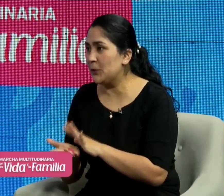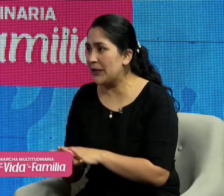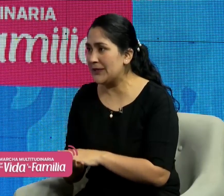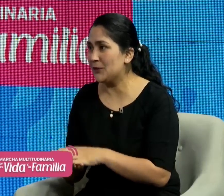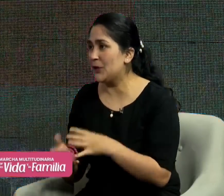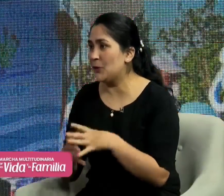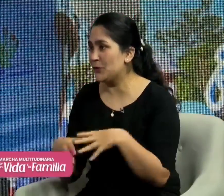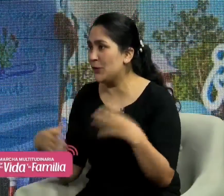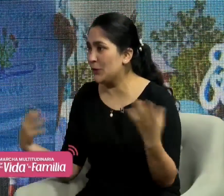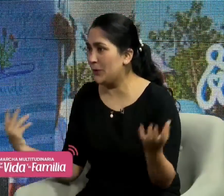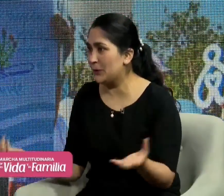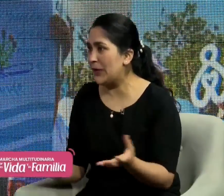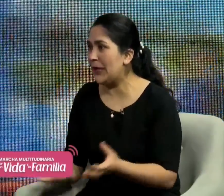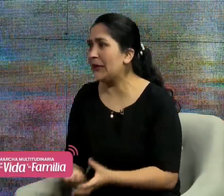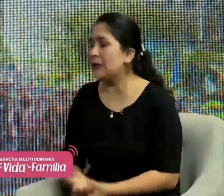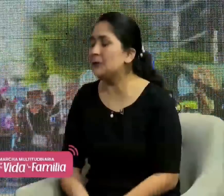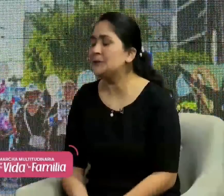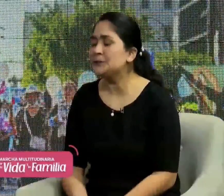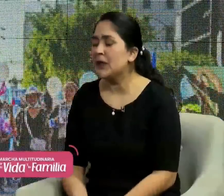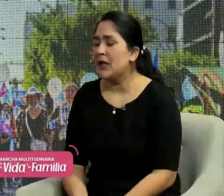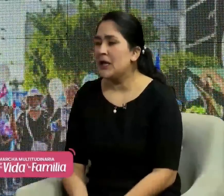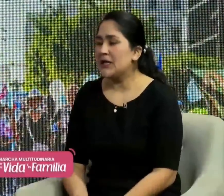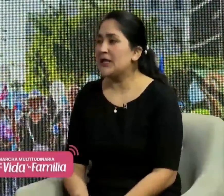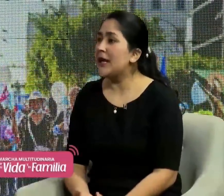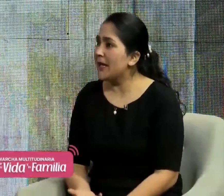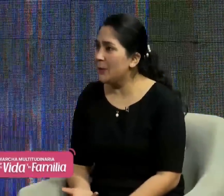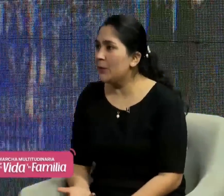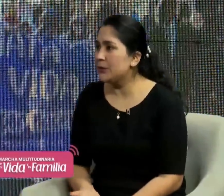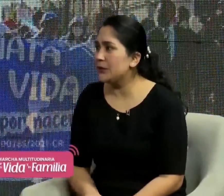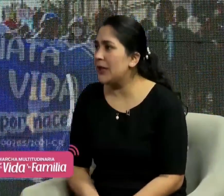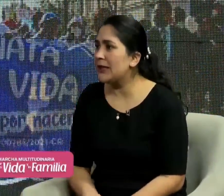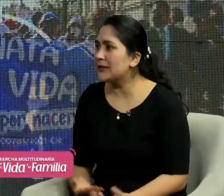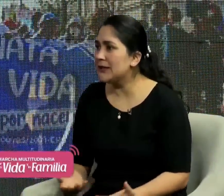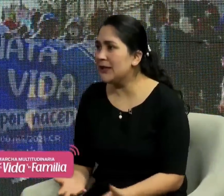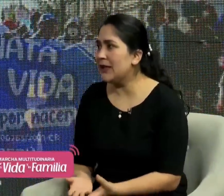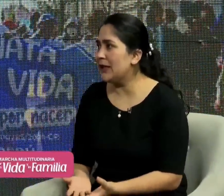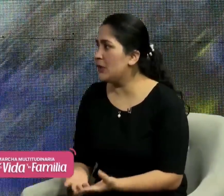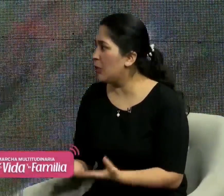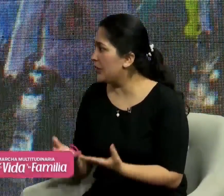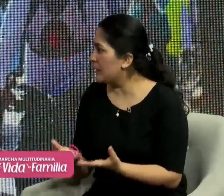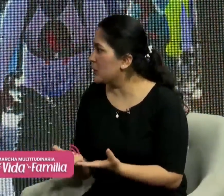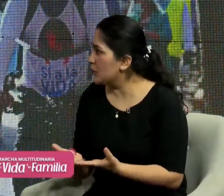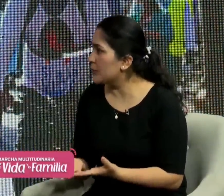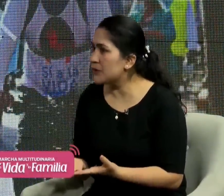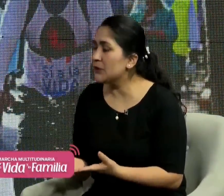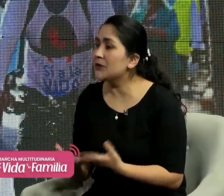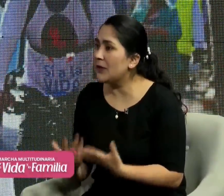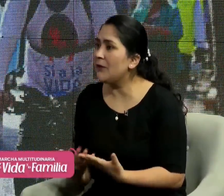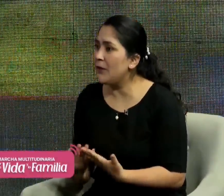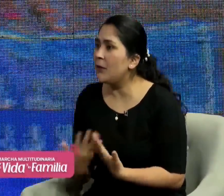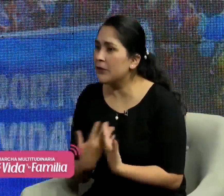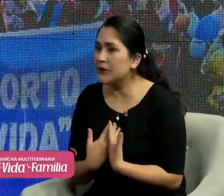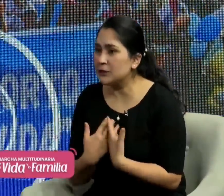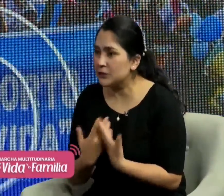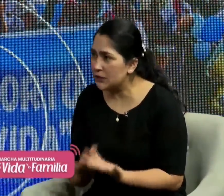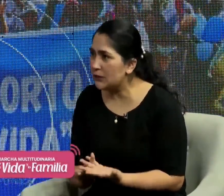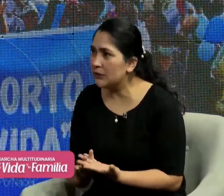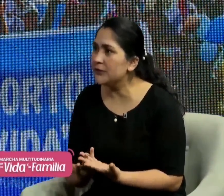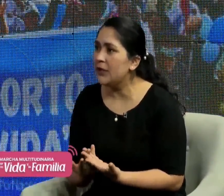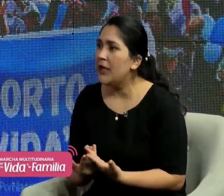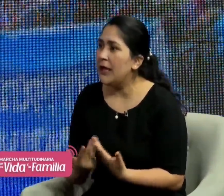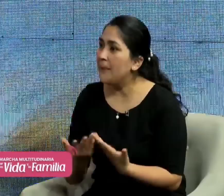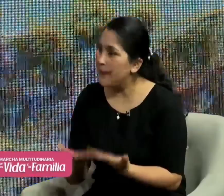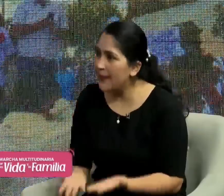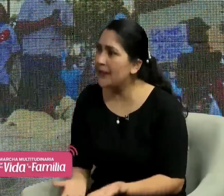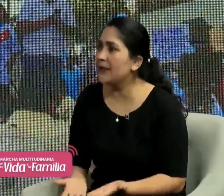del pacto de pureza. O sea, lo pusieron una pregunta al aire, ¿no? Y ganamos. O sea, casi el 98% estaba a favor de que sus